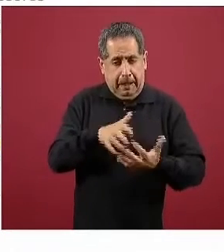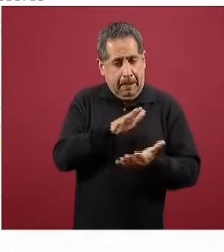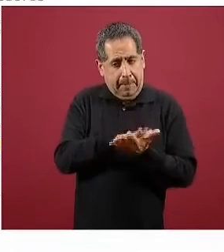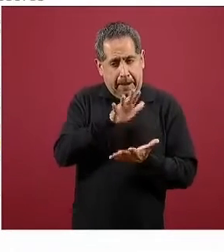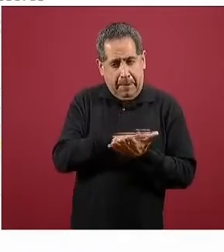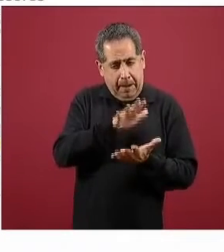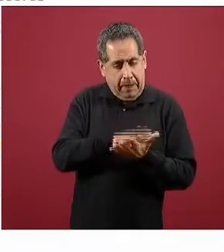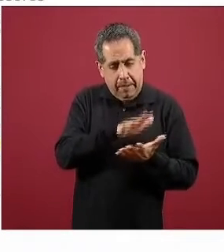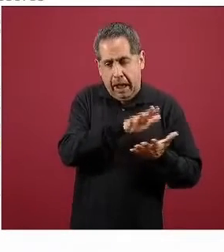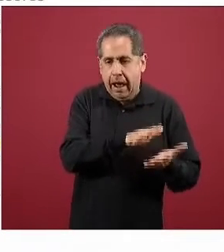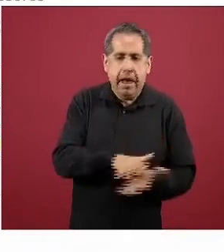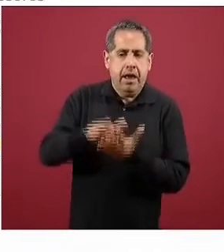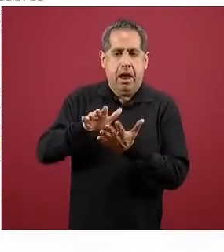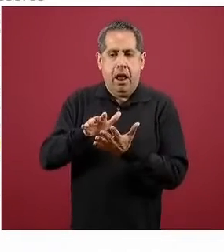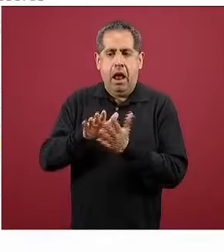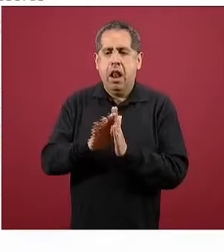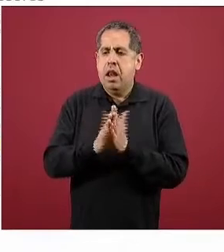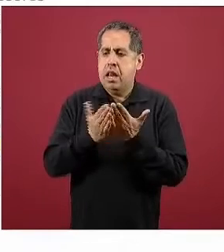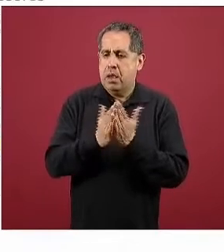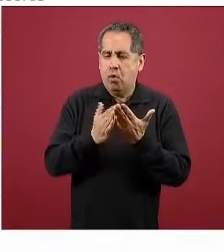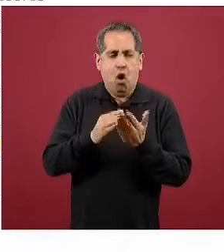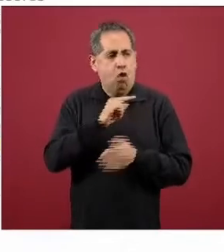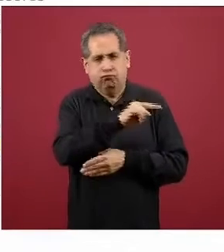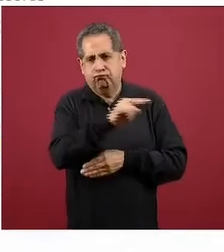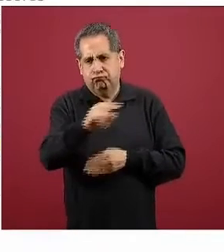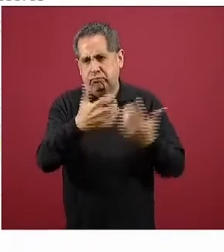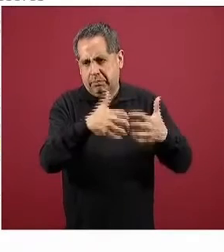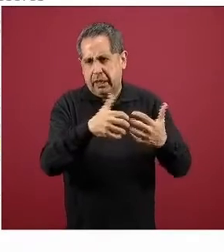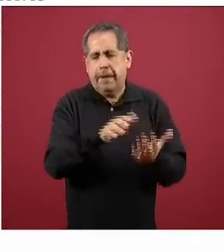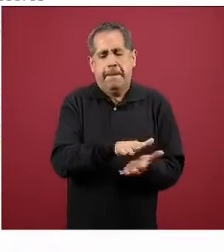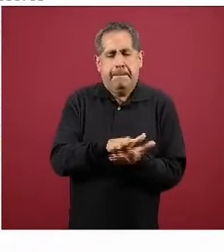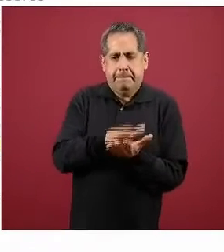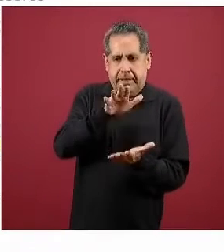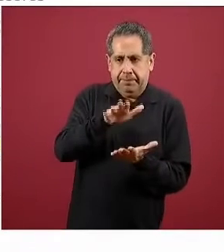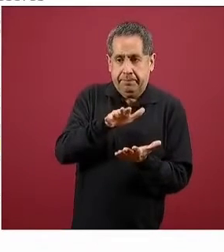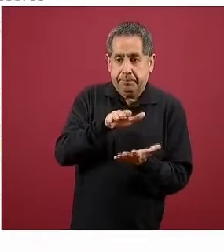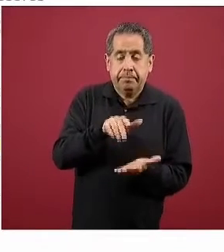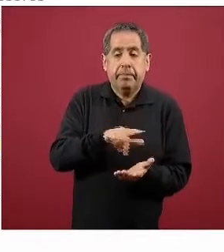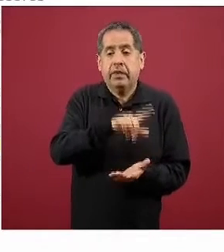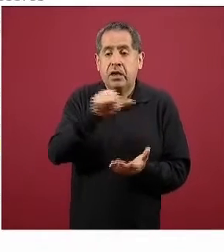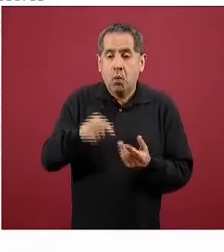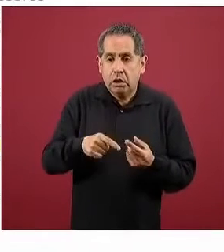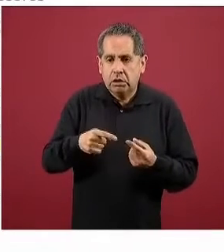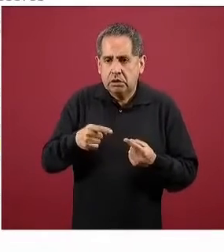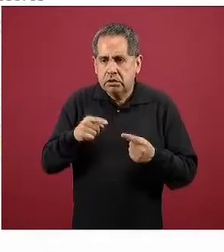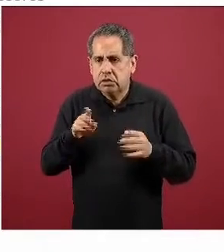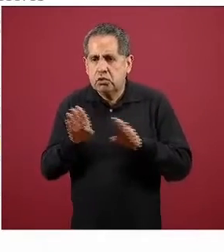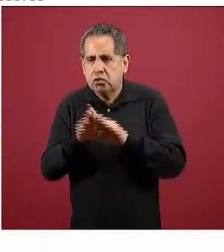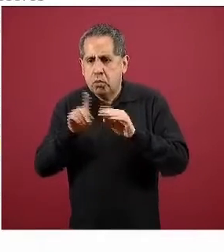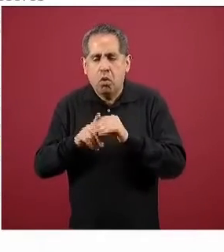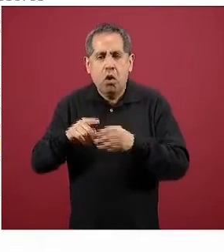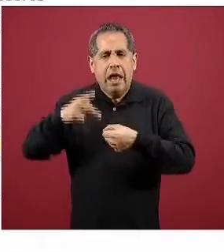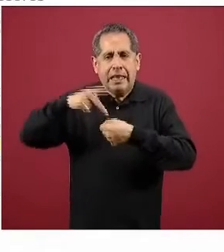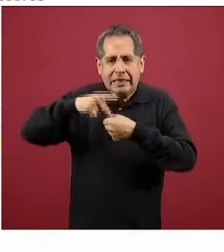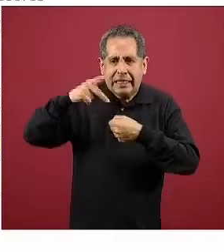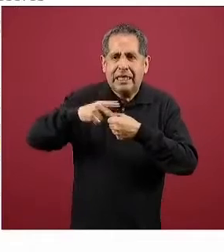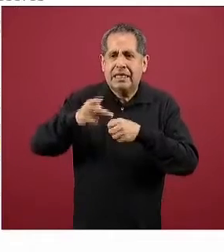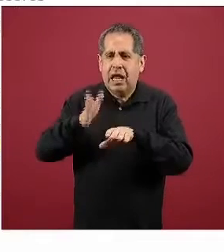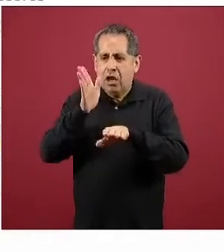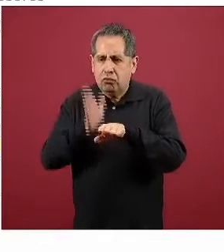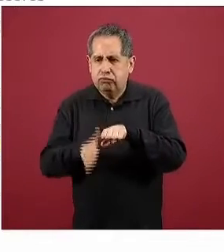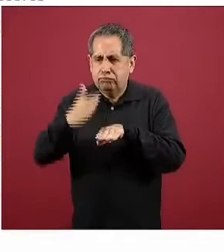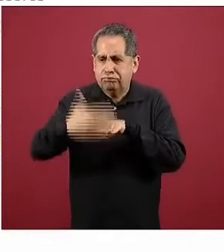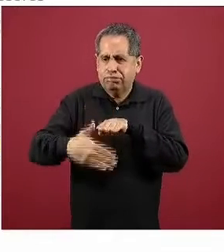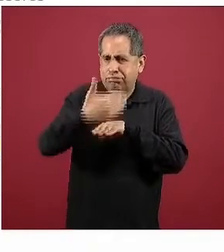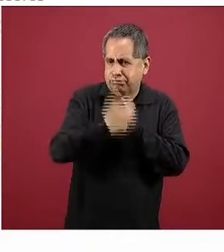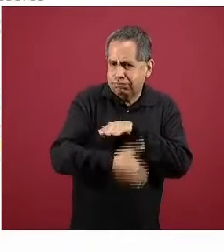través de las actividades editoriales. Luego tenemos actividades complementarias como es la tinta, el fleje, las